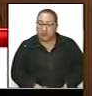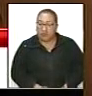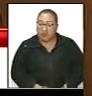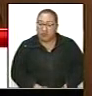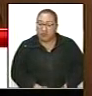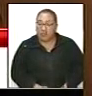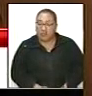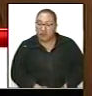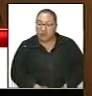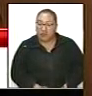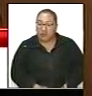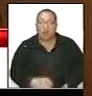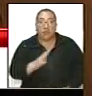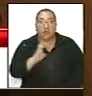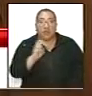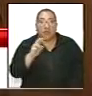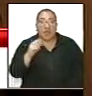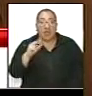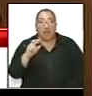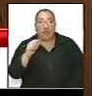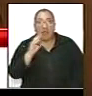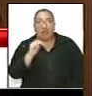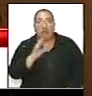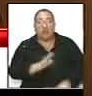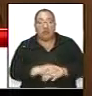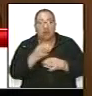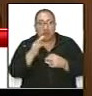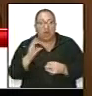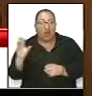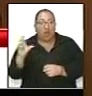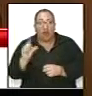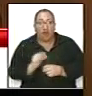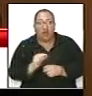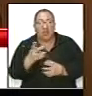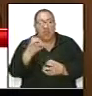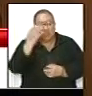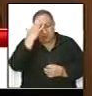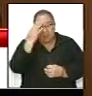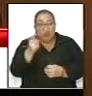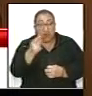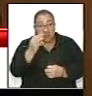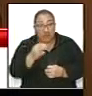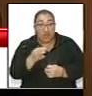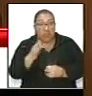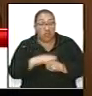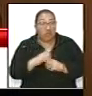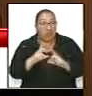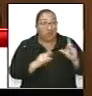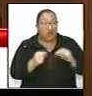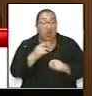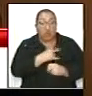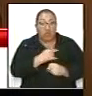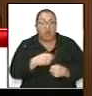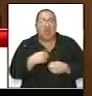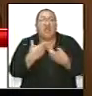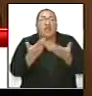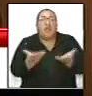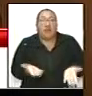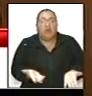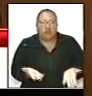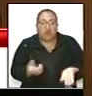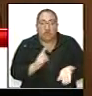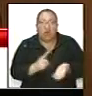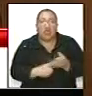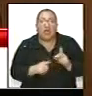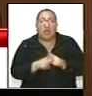El señor Benavides habló sobre el sinceramiento de la oferta. Me gustaría saber si ese sinceramiento es no solamente qué es lo que ofrecemos, sino